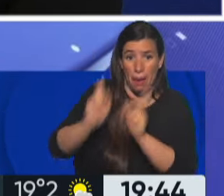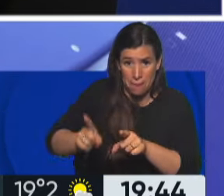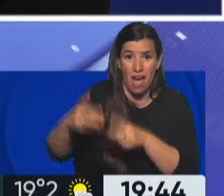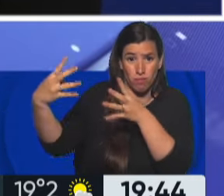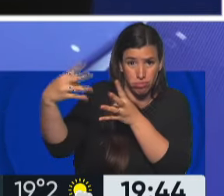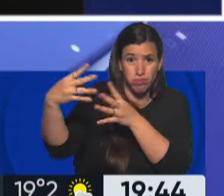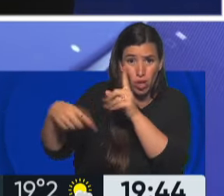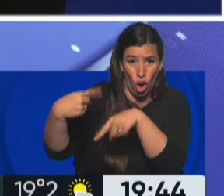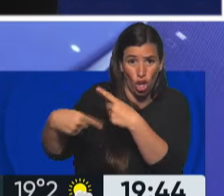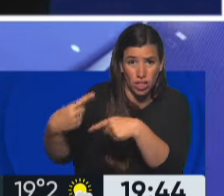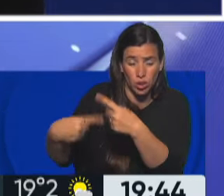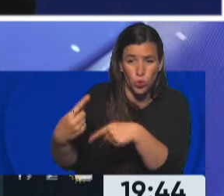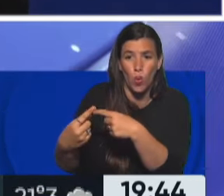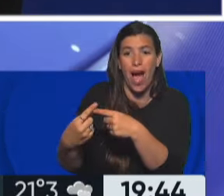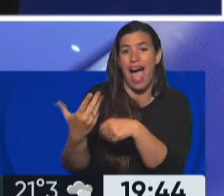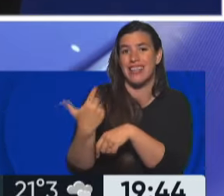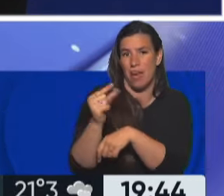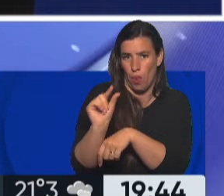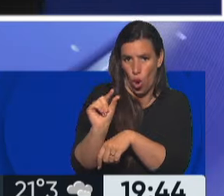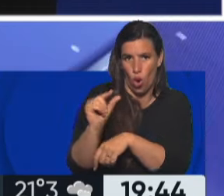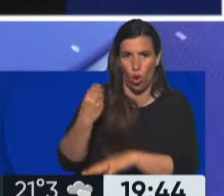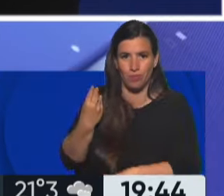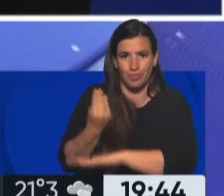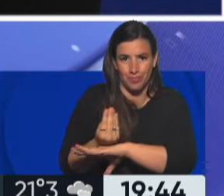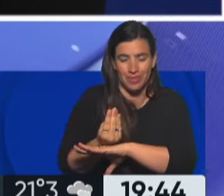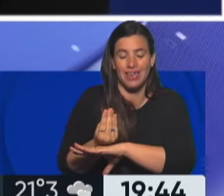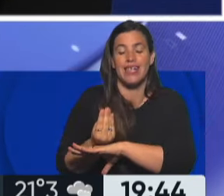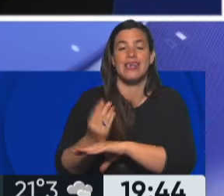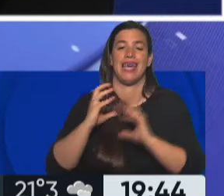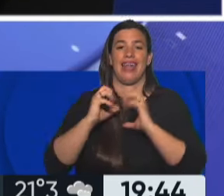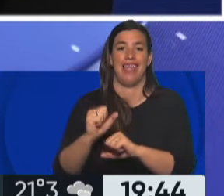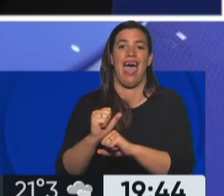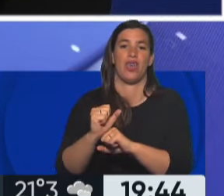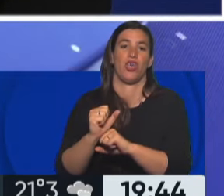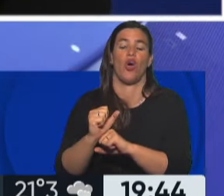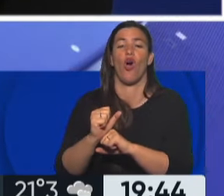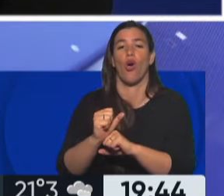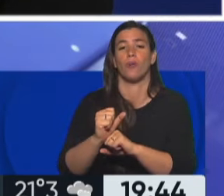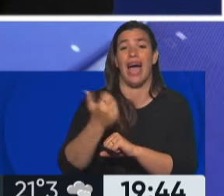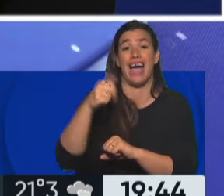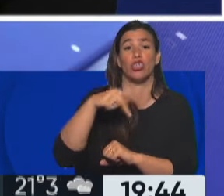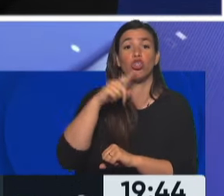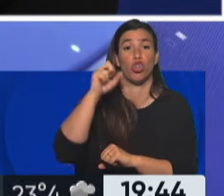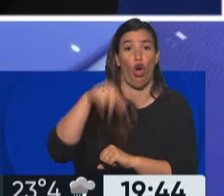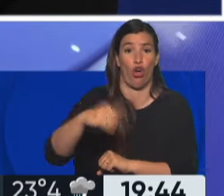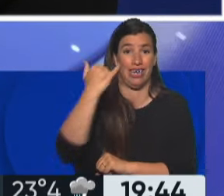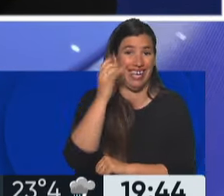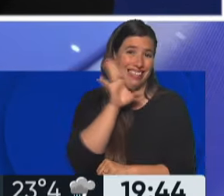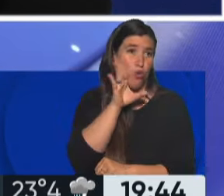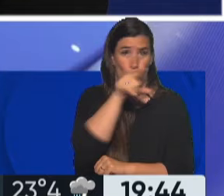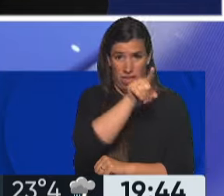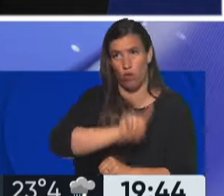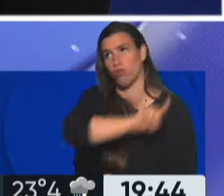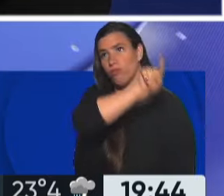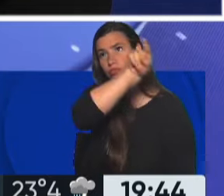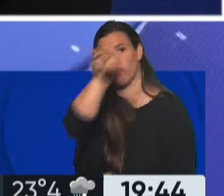unas horas arribó justamente a Israel el secretario de Estado de Estados Unidos, Anthony Blinken, en la búsqueda de una negociación de